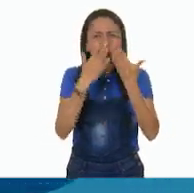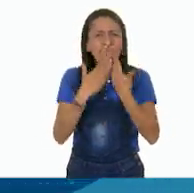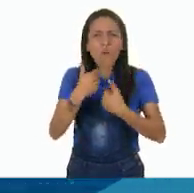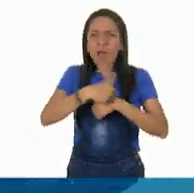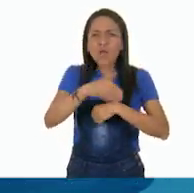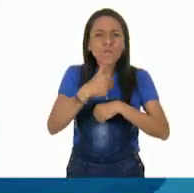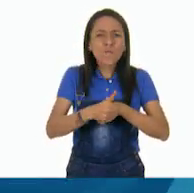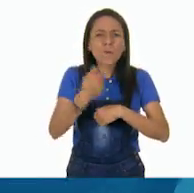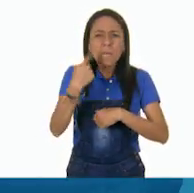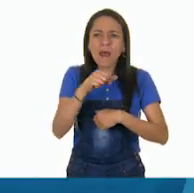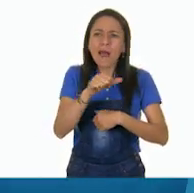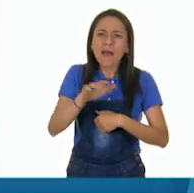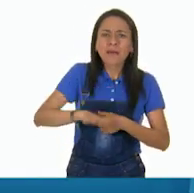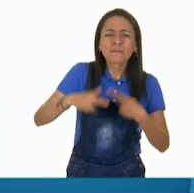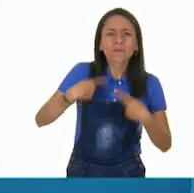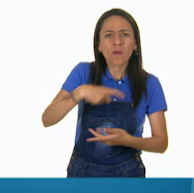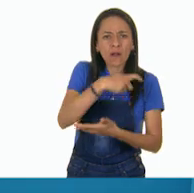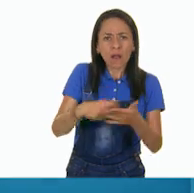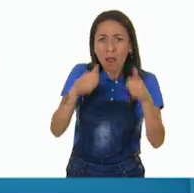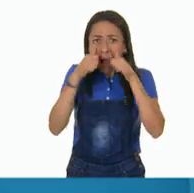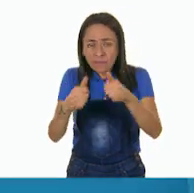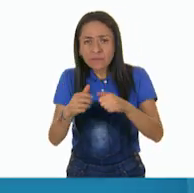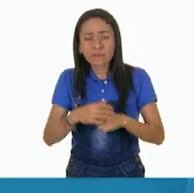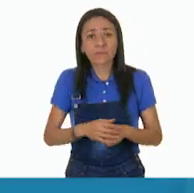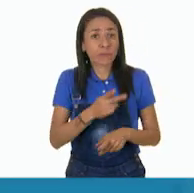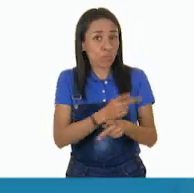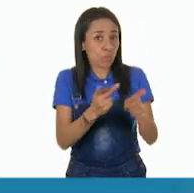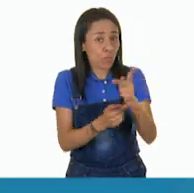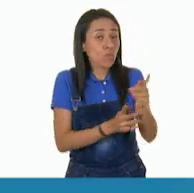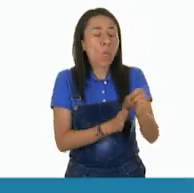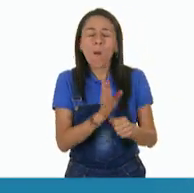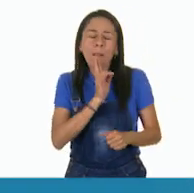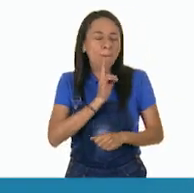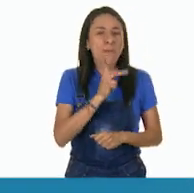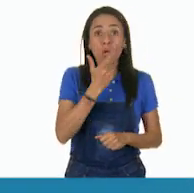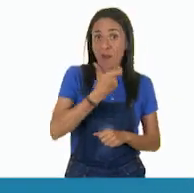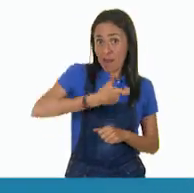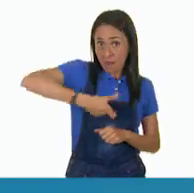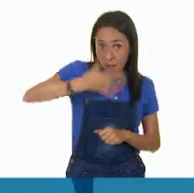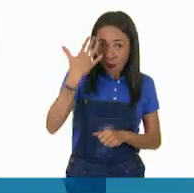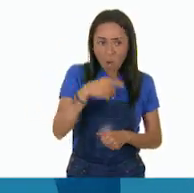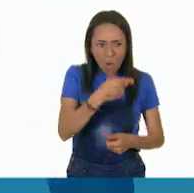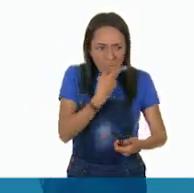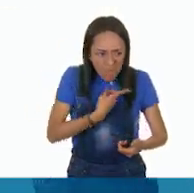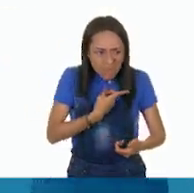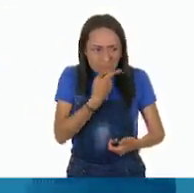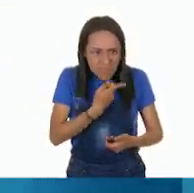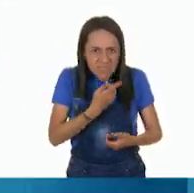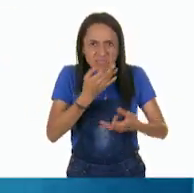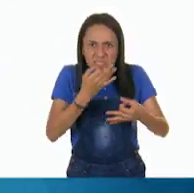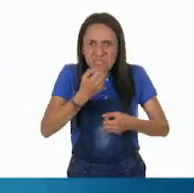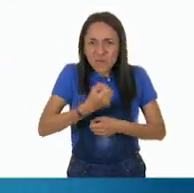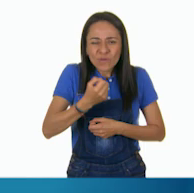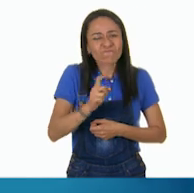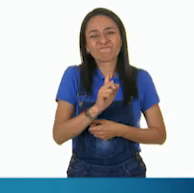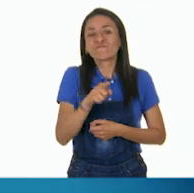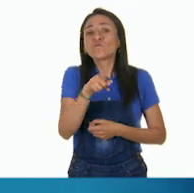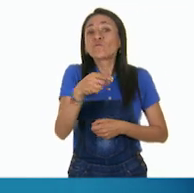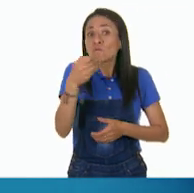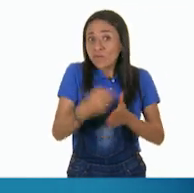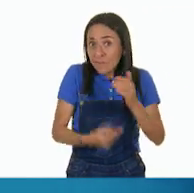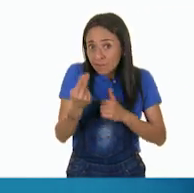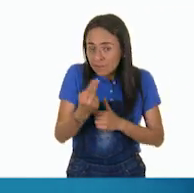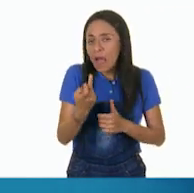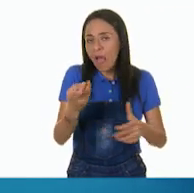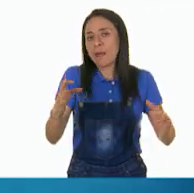el mejor producto no es el más caro ni el que promete más es el que se ajusta perfectamente a lo que necesites si lo que compras no